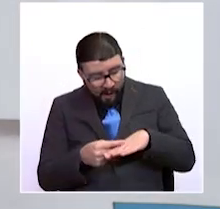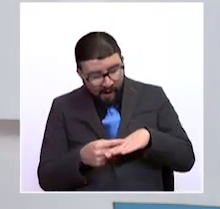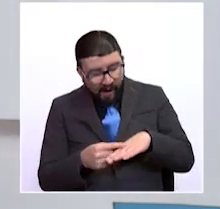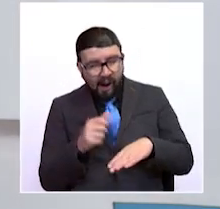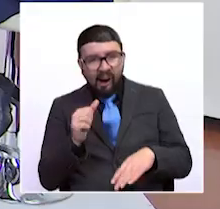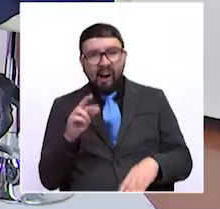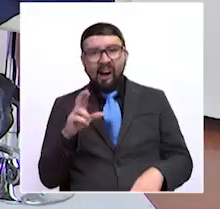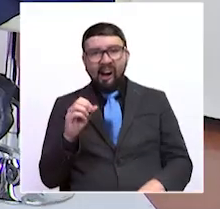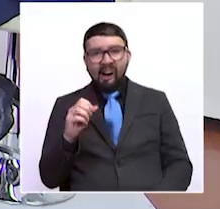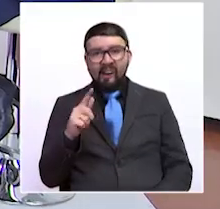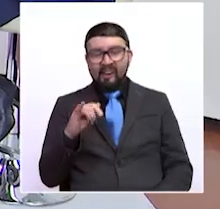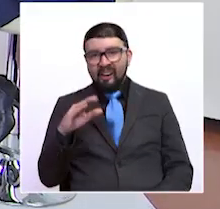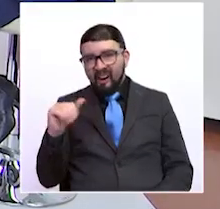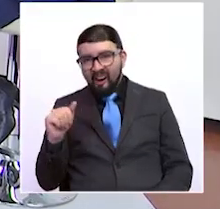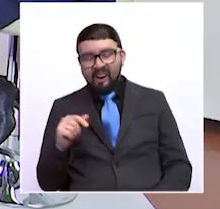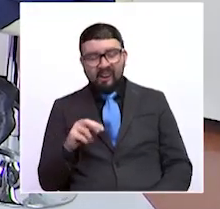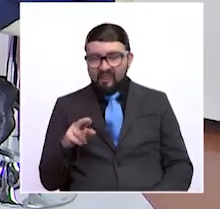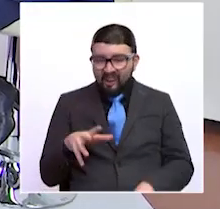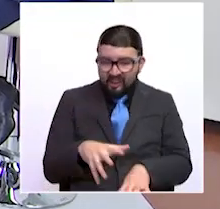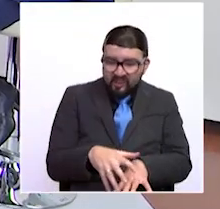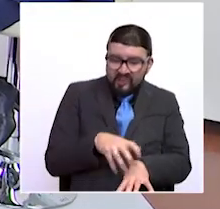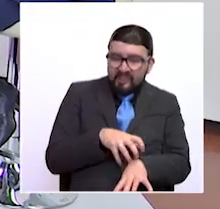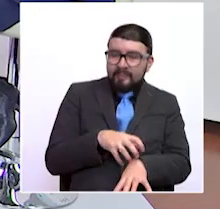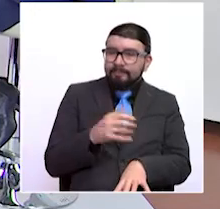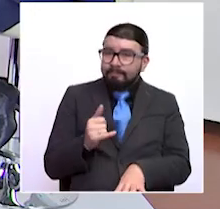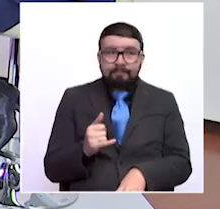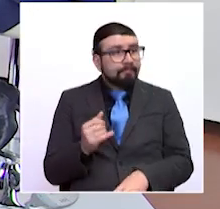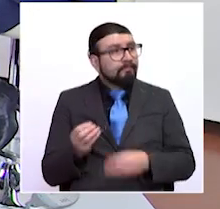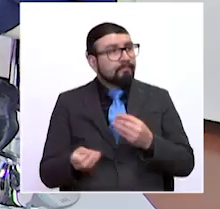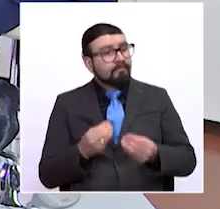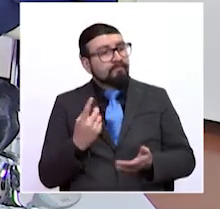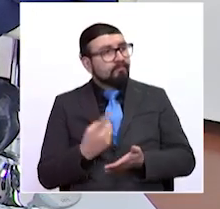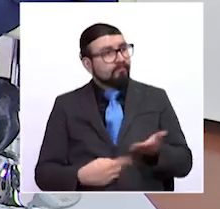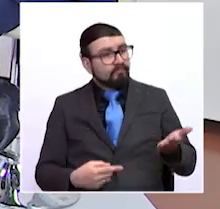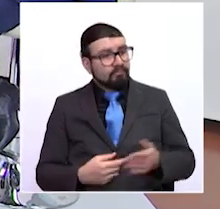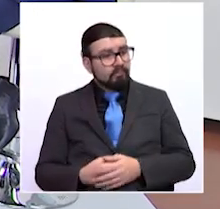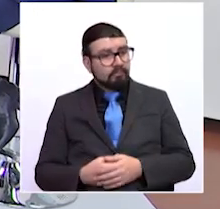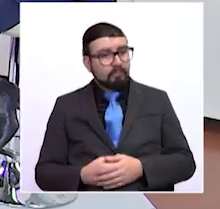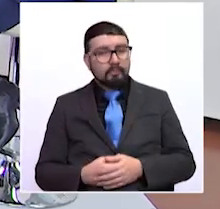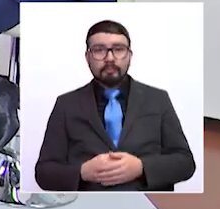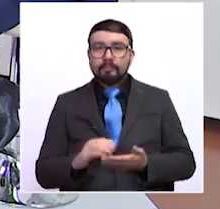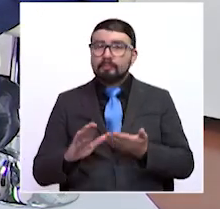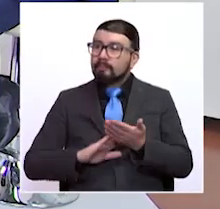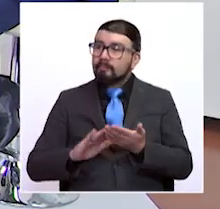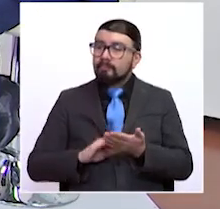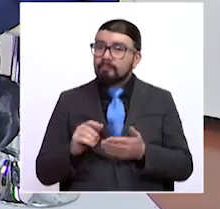otro hipertrófica, la otra la retracción que tú decías, doctora Colombia. ¿Qué